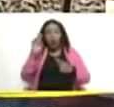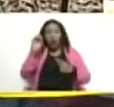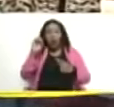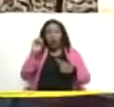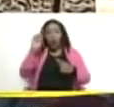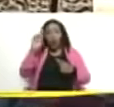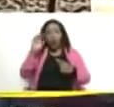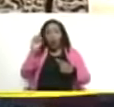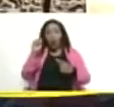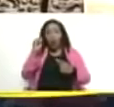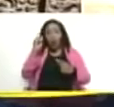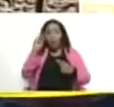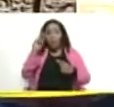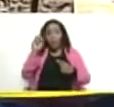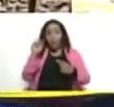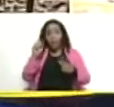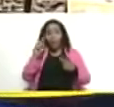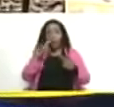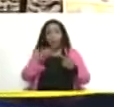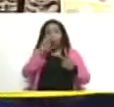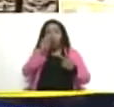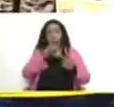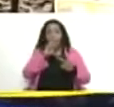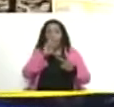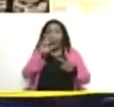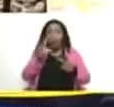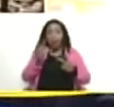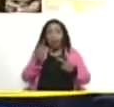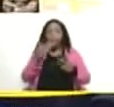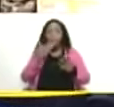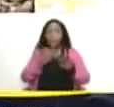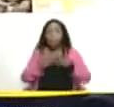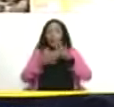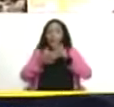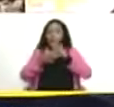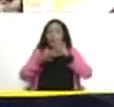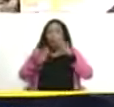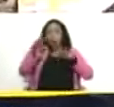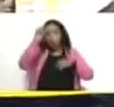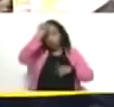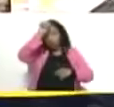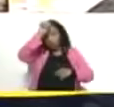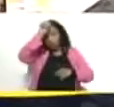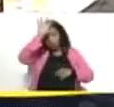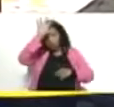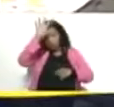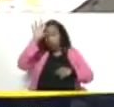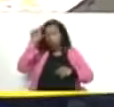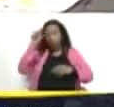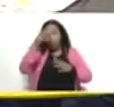permitió liberar de la minería criminal depredadora